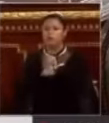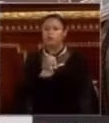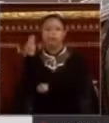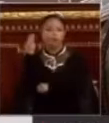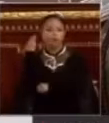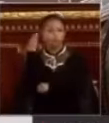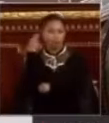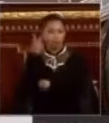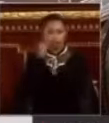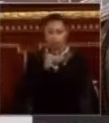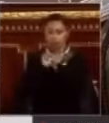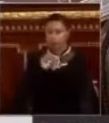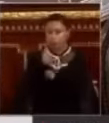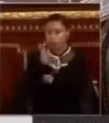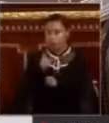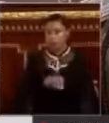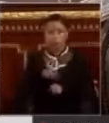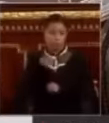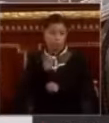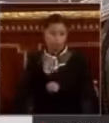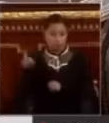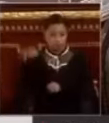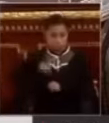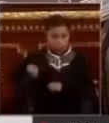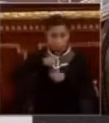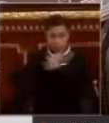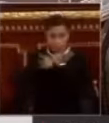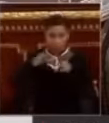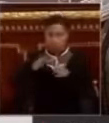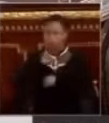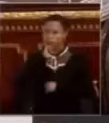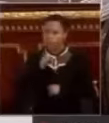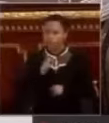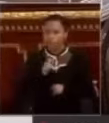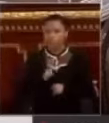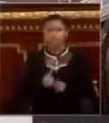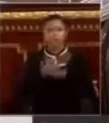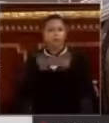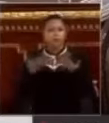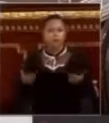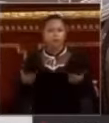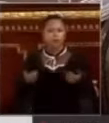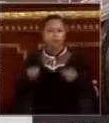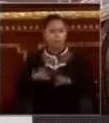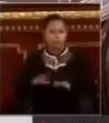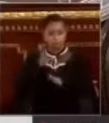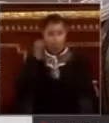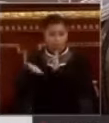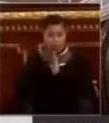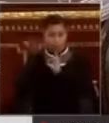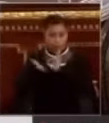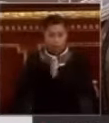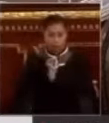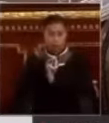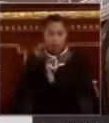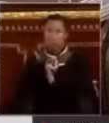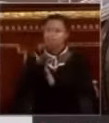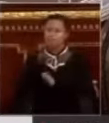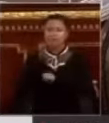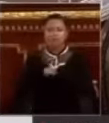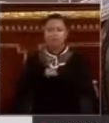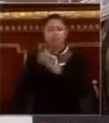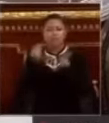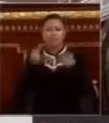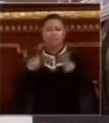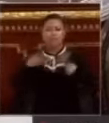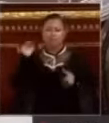momento se haya hecho de conocimiento de las y los habitantes de esta zona. La falta de información de esta obra ha generado un grave descontento